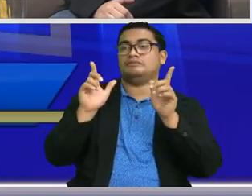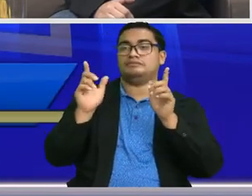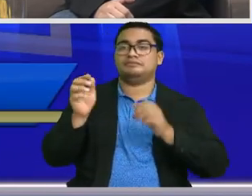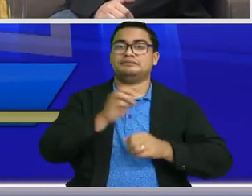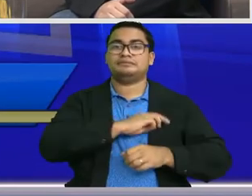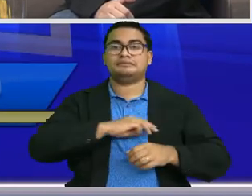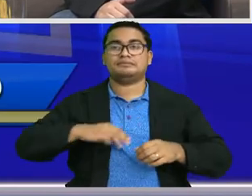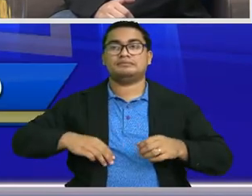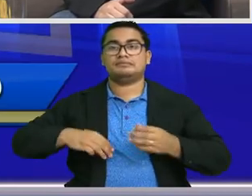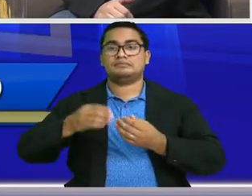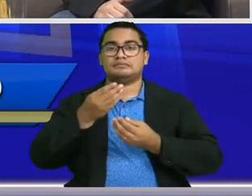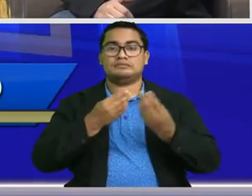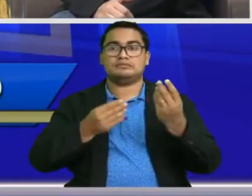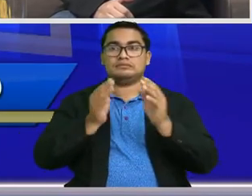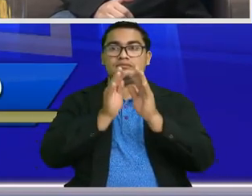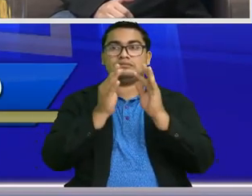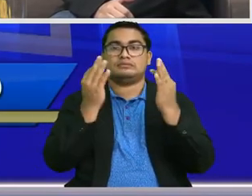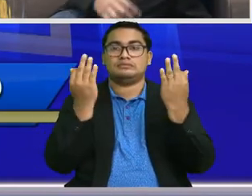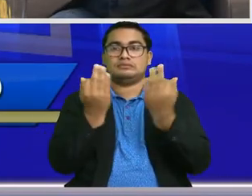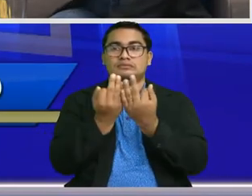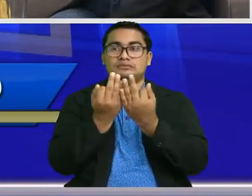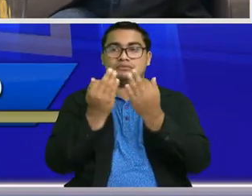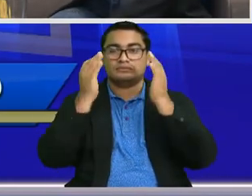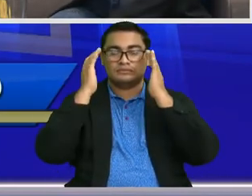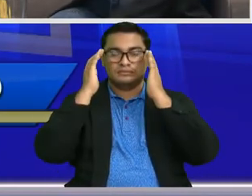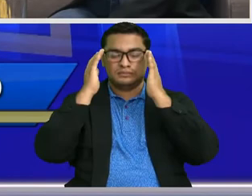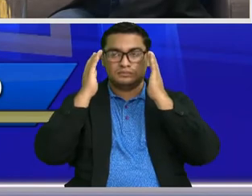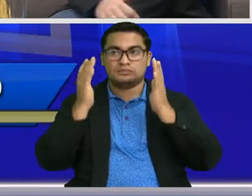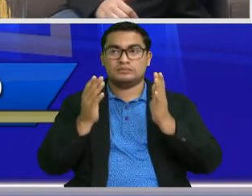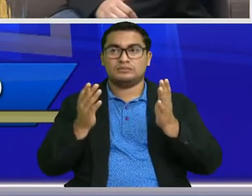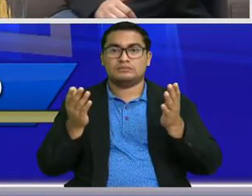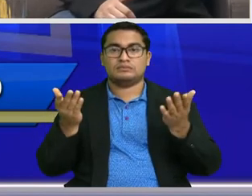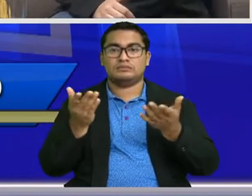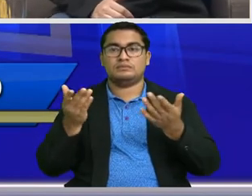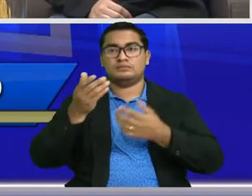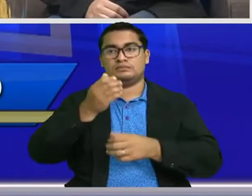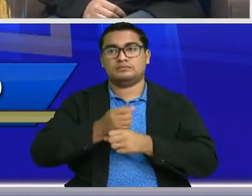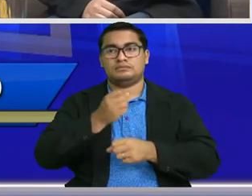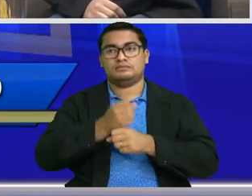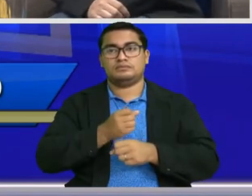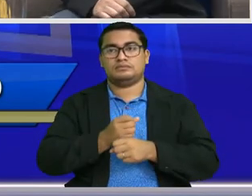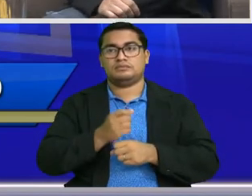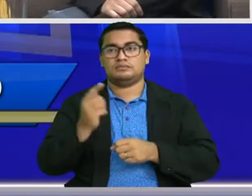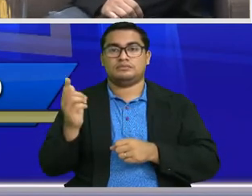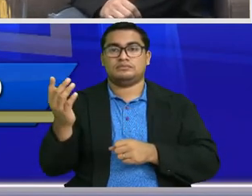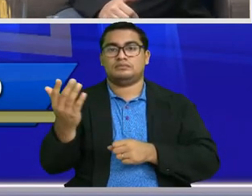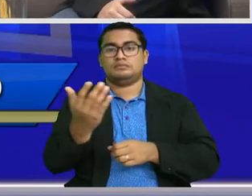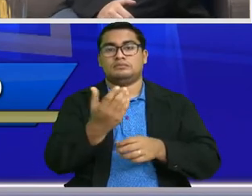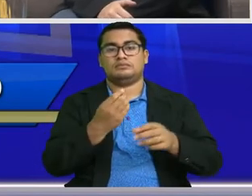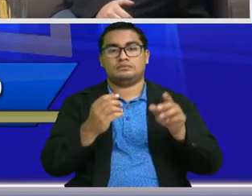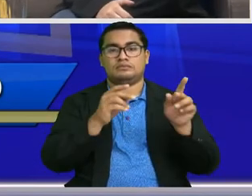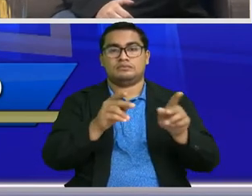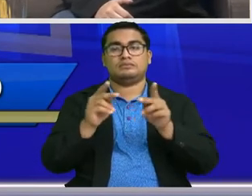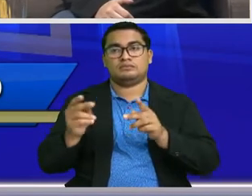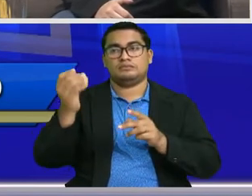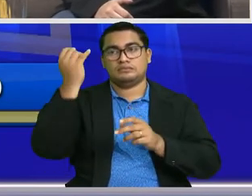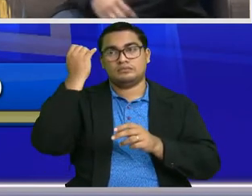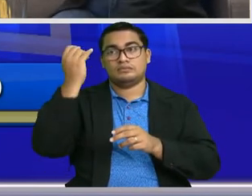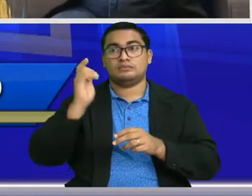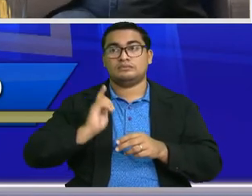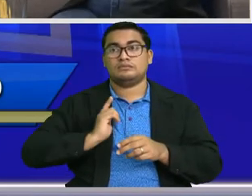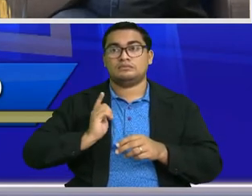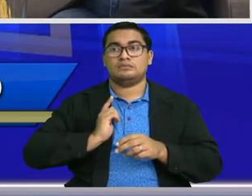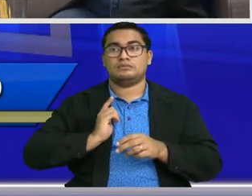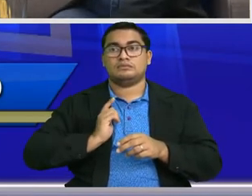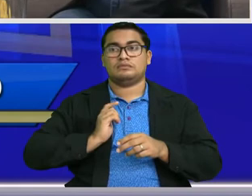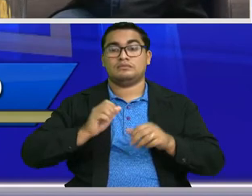Economía Familiar lleva de la mano, ¿verdad? Sí, sí. Que ha estado trabajando con todos estos emprendedores que tienen animales exóticos